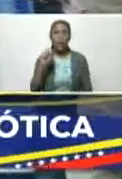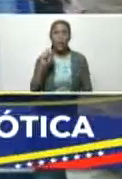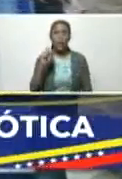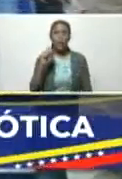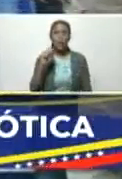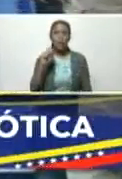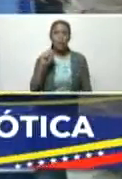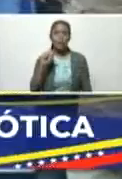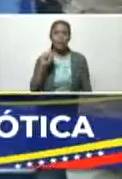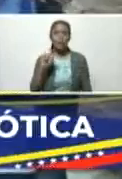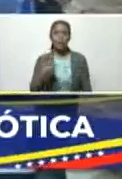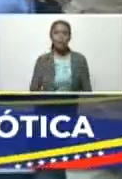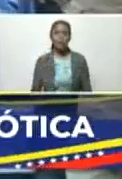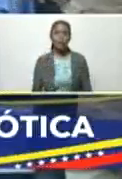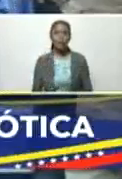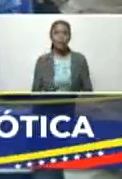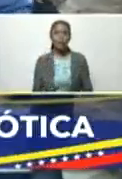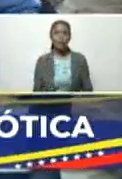NET.